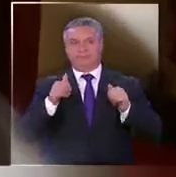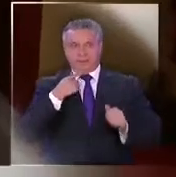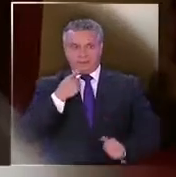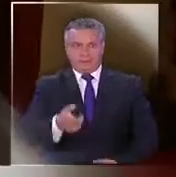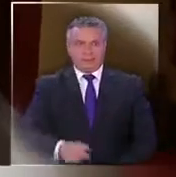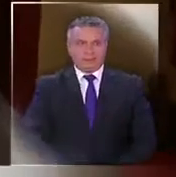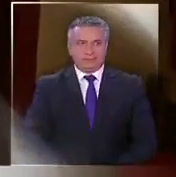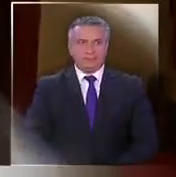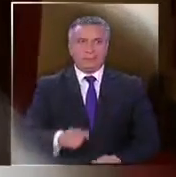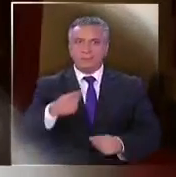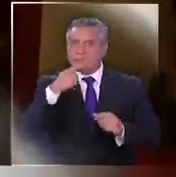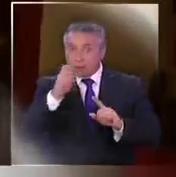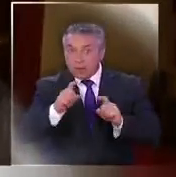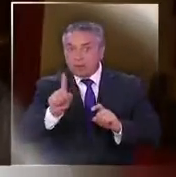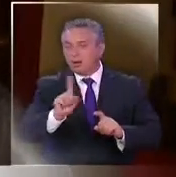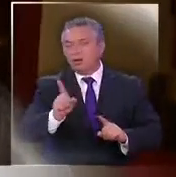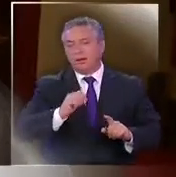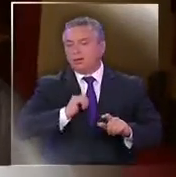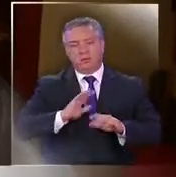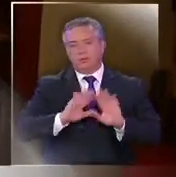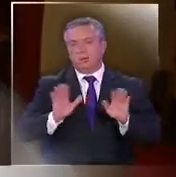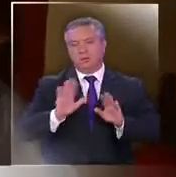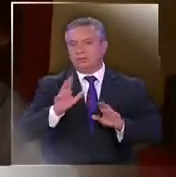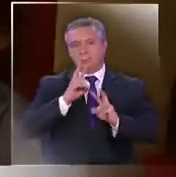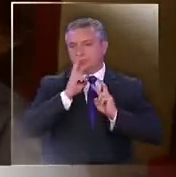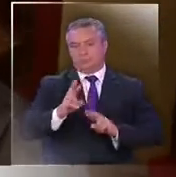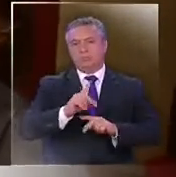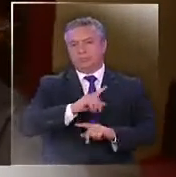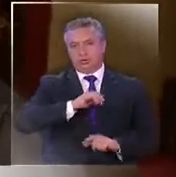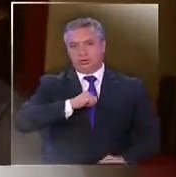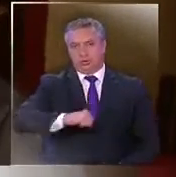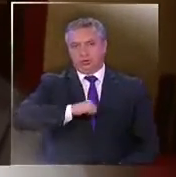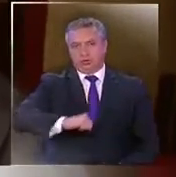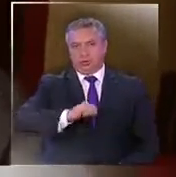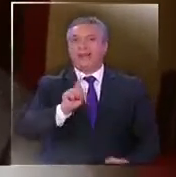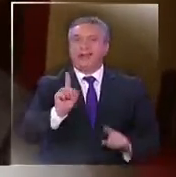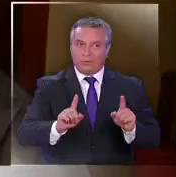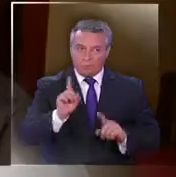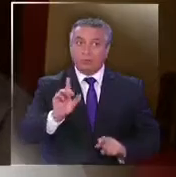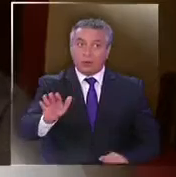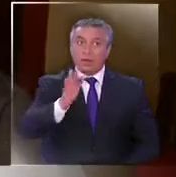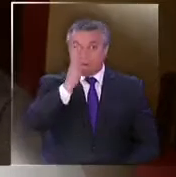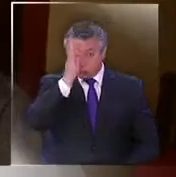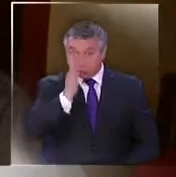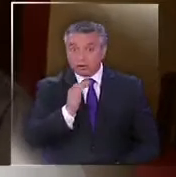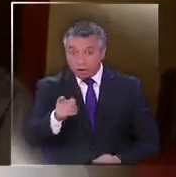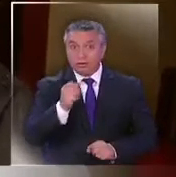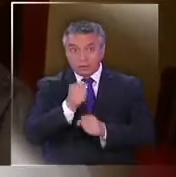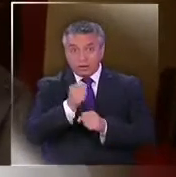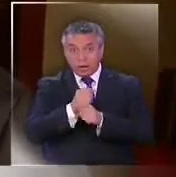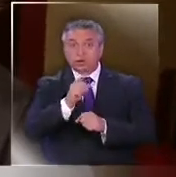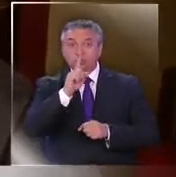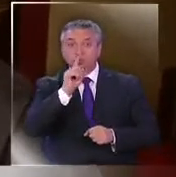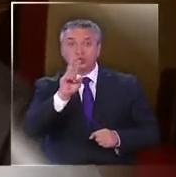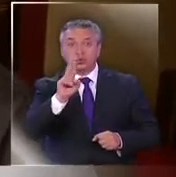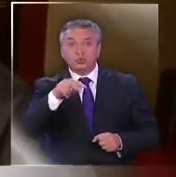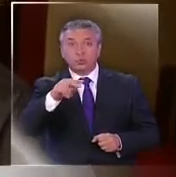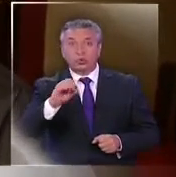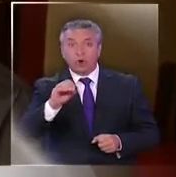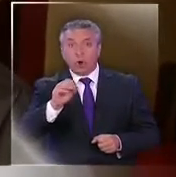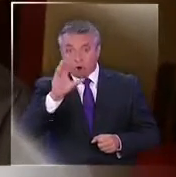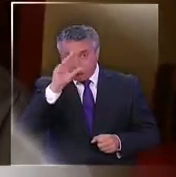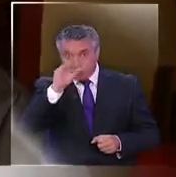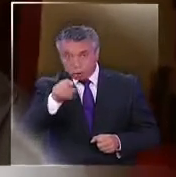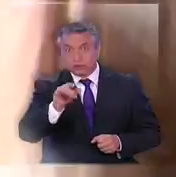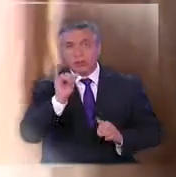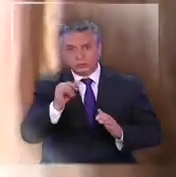mayoría que estuvo de noche no quiso responder, pero sí los funcionarios, los que trabajaron el turno de noche, sí